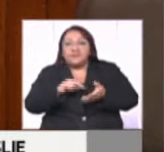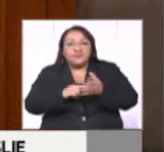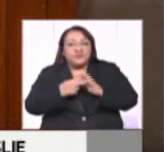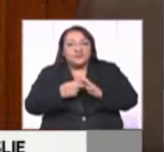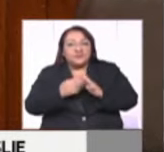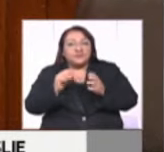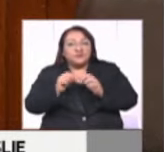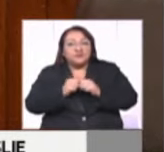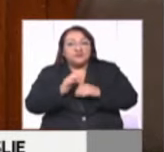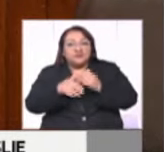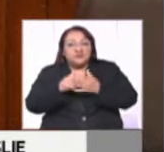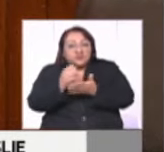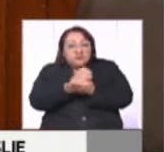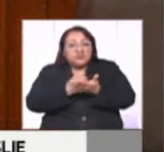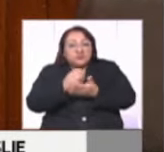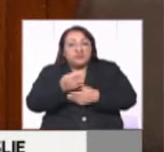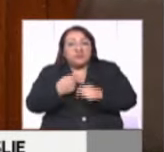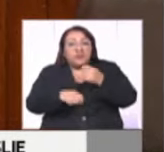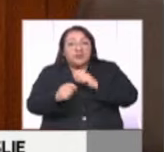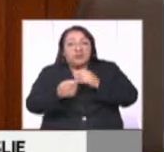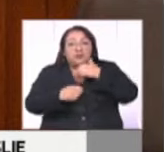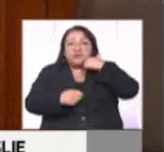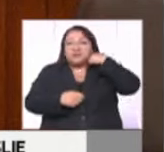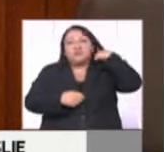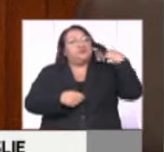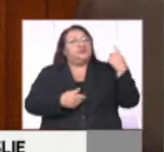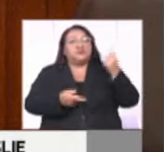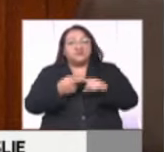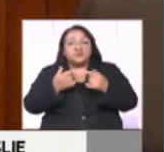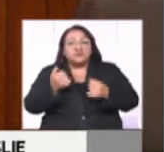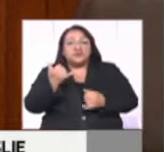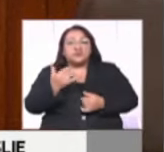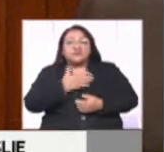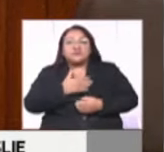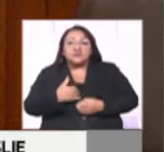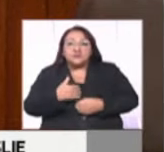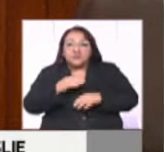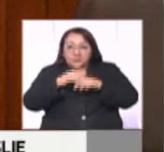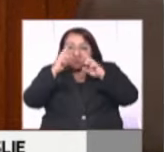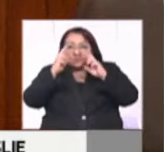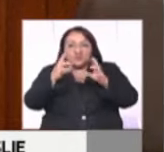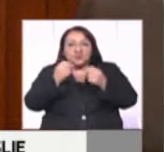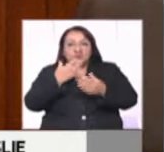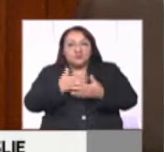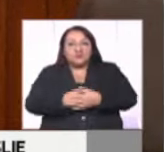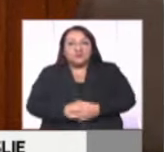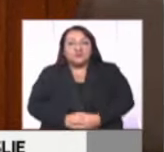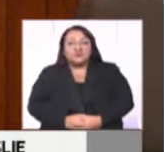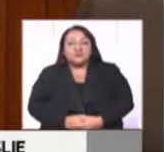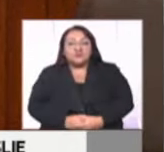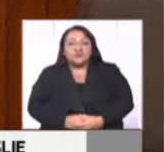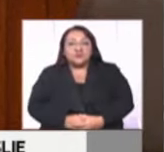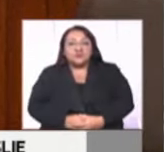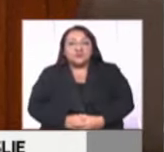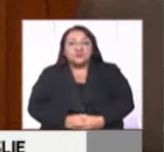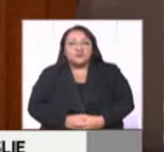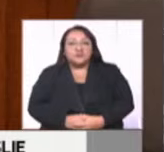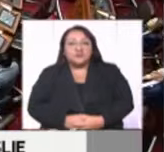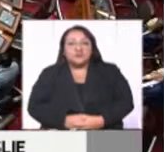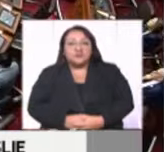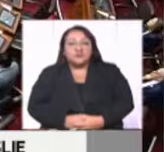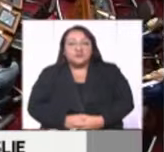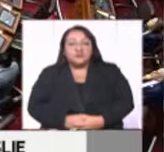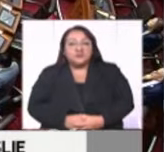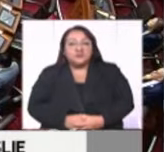la centralización de la venta de boletos que hasta ahora existe, presidente. Respeto y muchas gracias. Gracias, congresista. Tiene